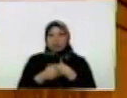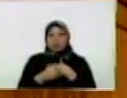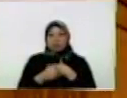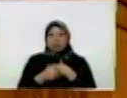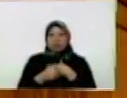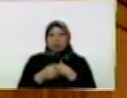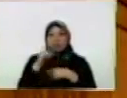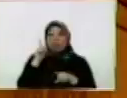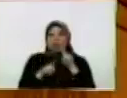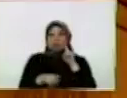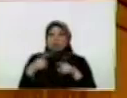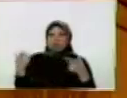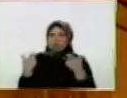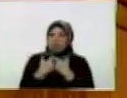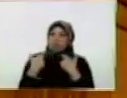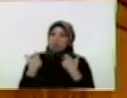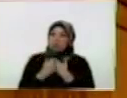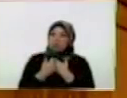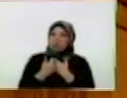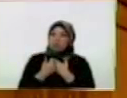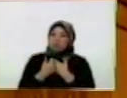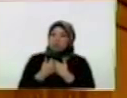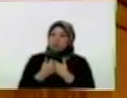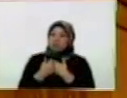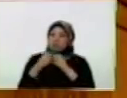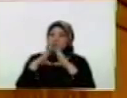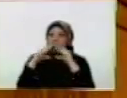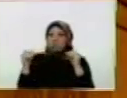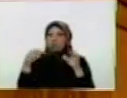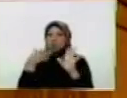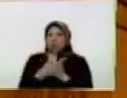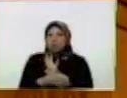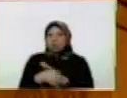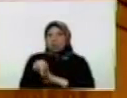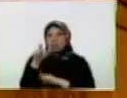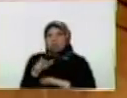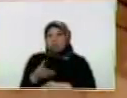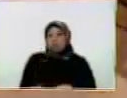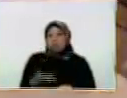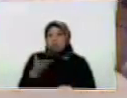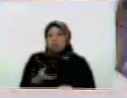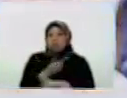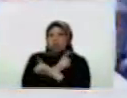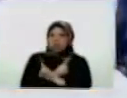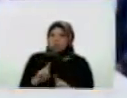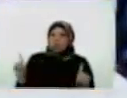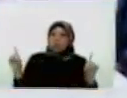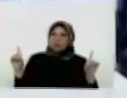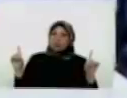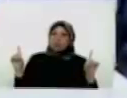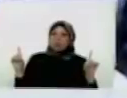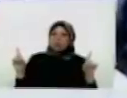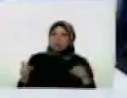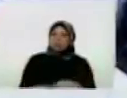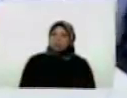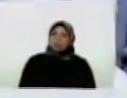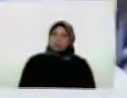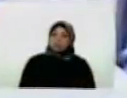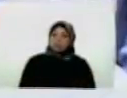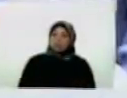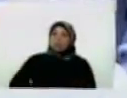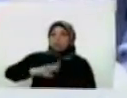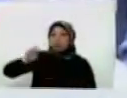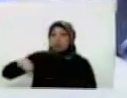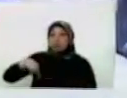Muchos debates en la mesa, ¿no?, en torno a lo que es realmente la democracia. Nosotros los